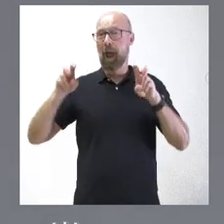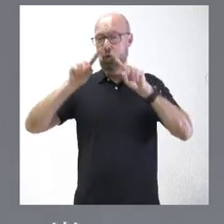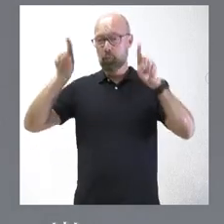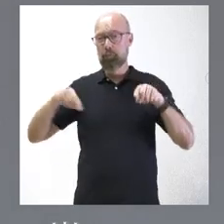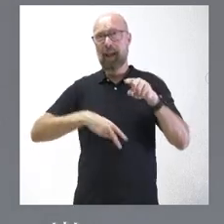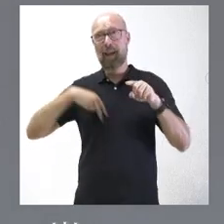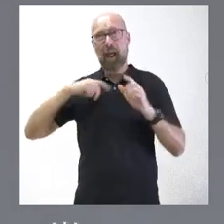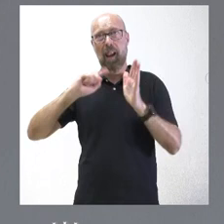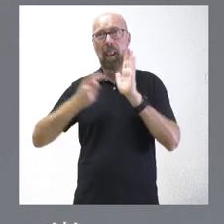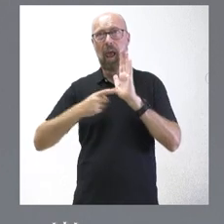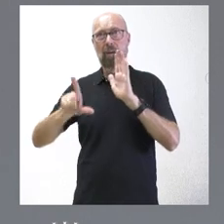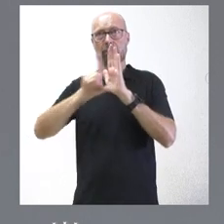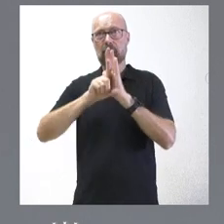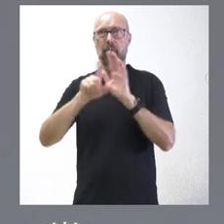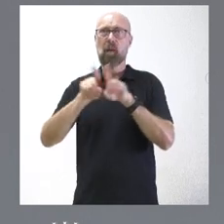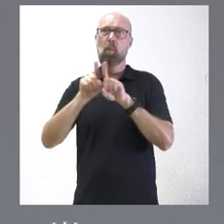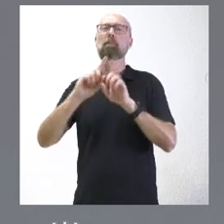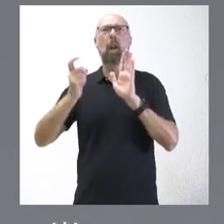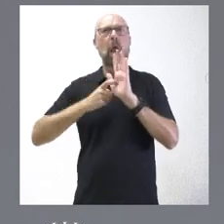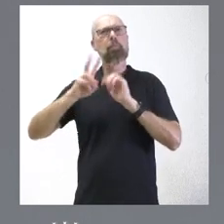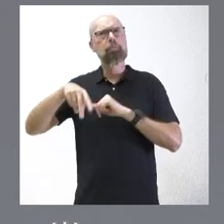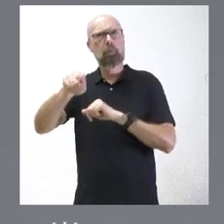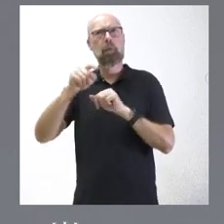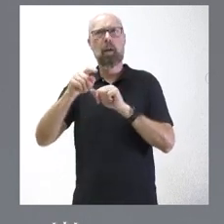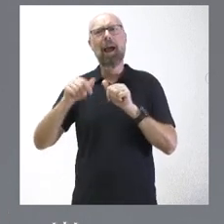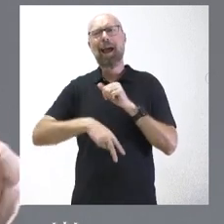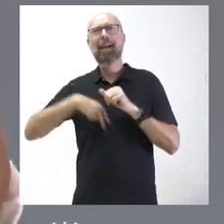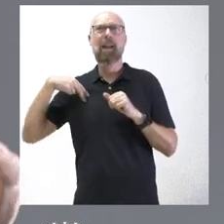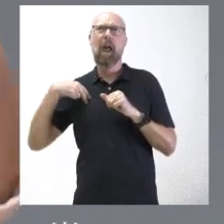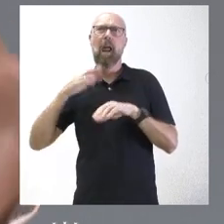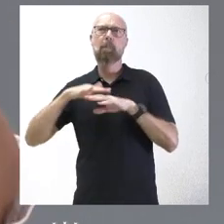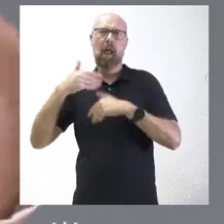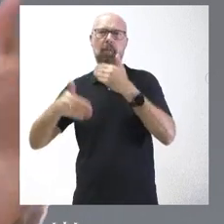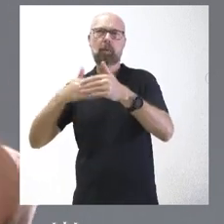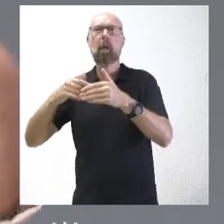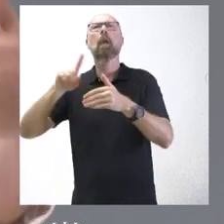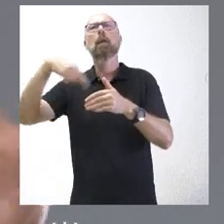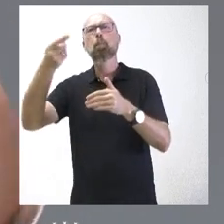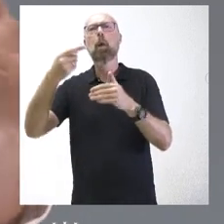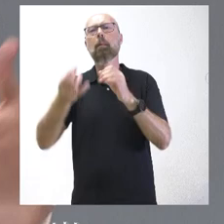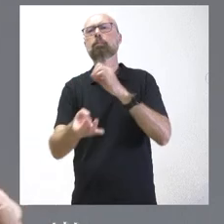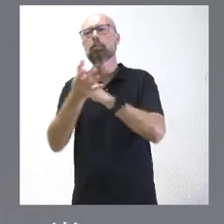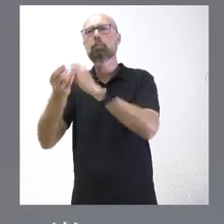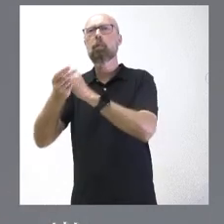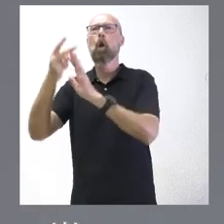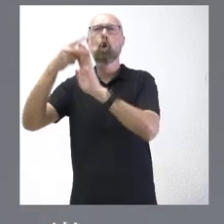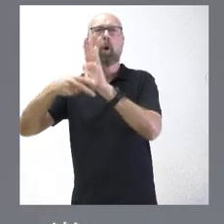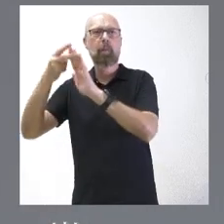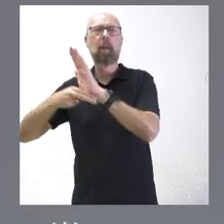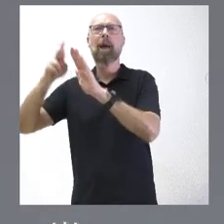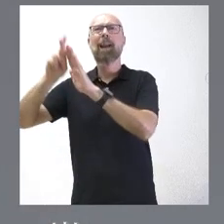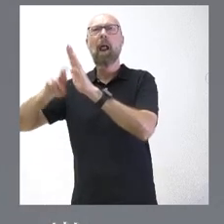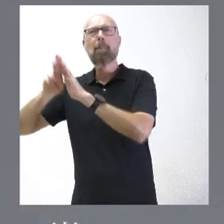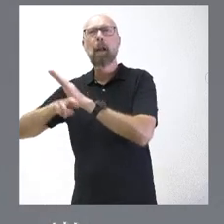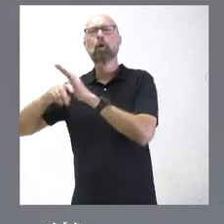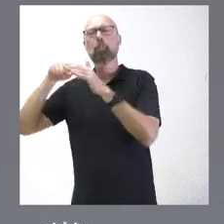ley no nos tenemos que olvidar que una ley es el marco general de actuación que posteriormente lleva diferentes reglamentos órdenes normas y demás